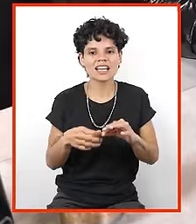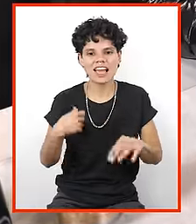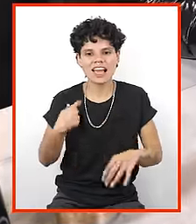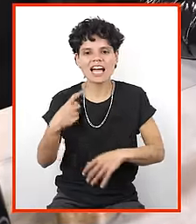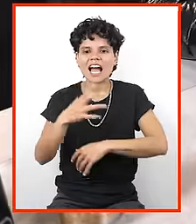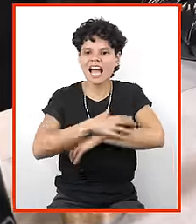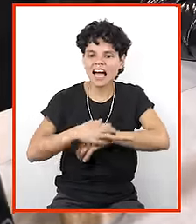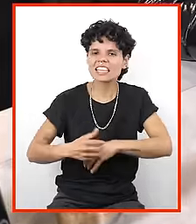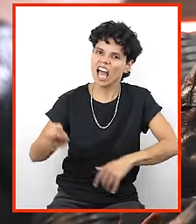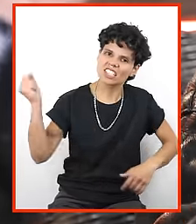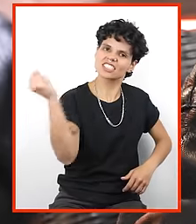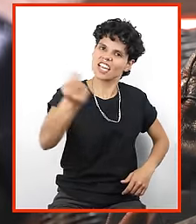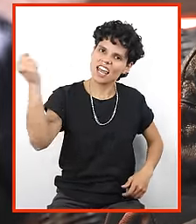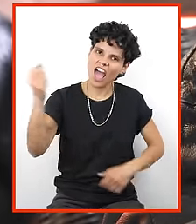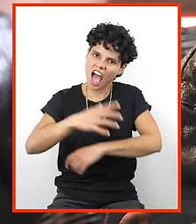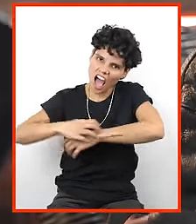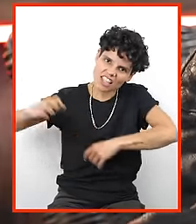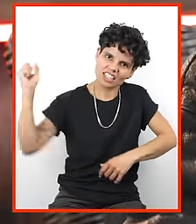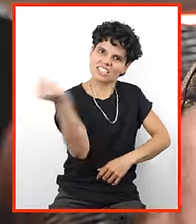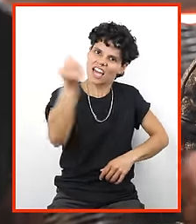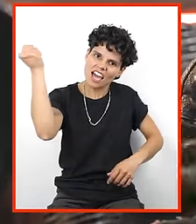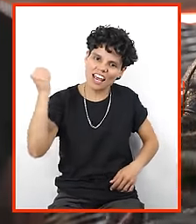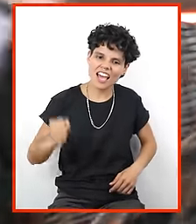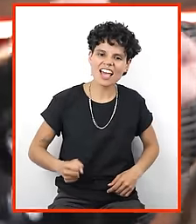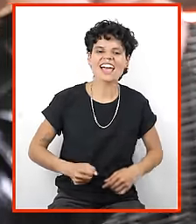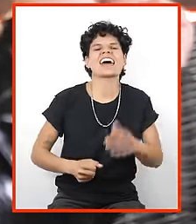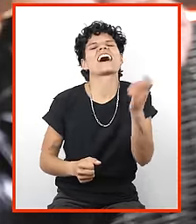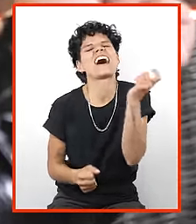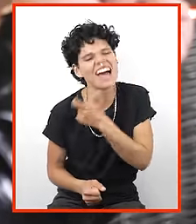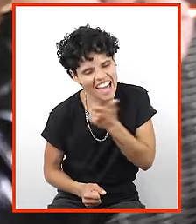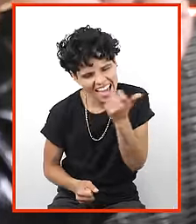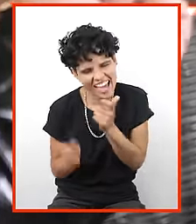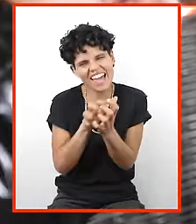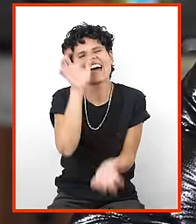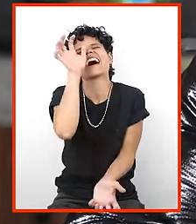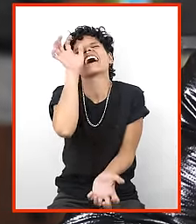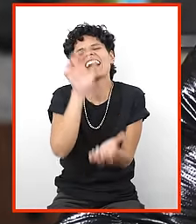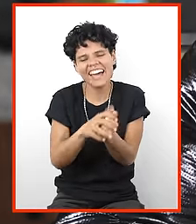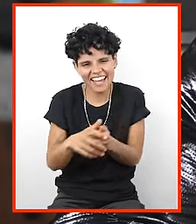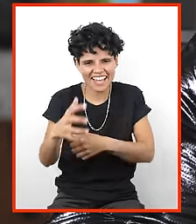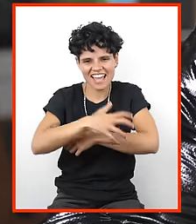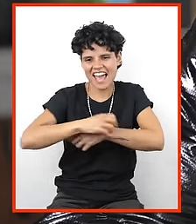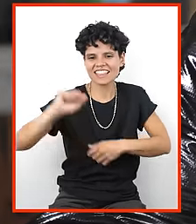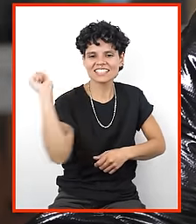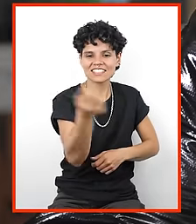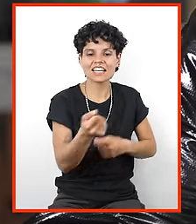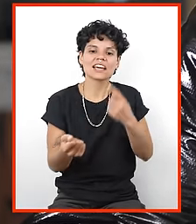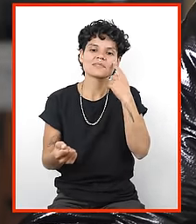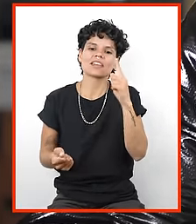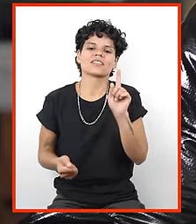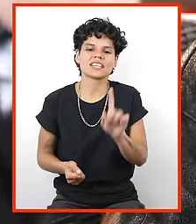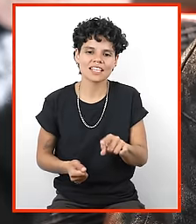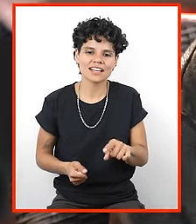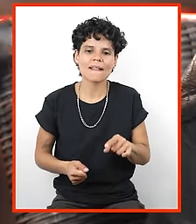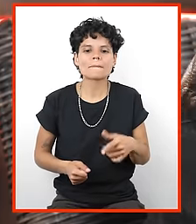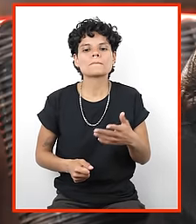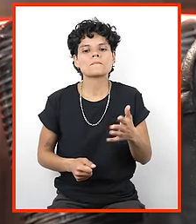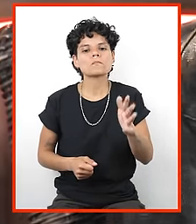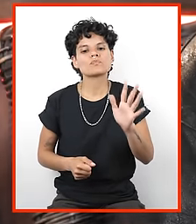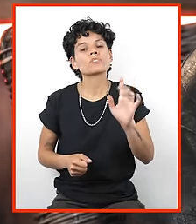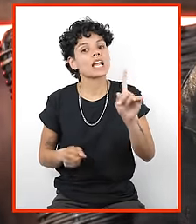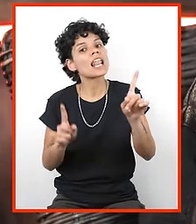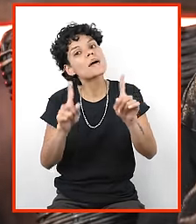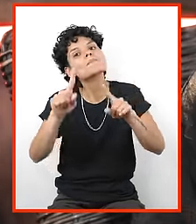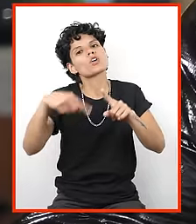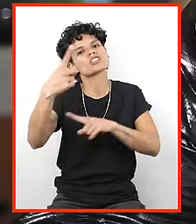el hacha. Hacha. ¿Hachera? ¿Hachera del hacha? Es el hacha, güey. Te dejó... Mira bien, ahora buena. La próxima ya